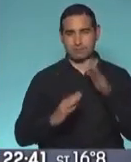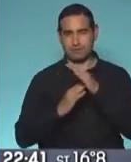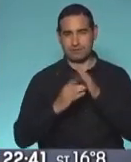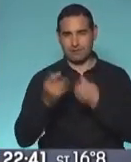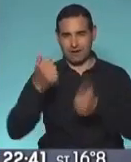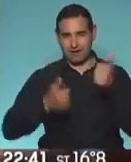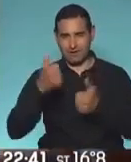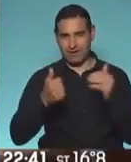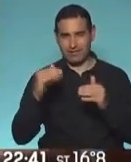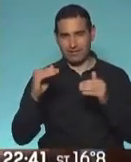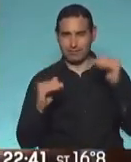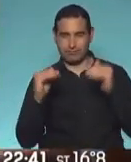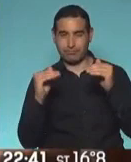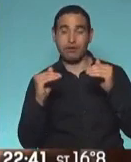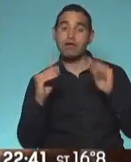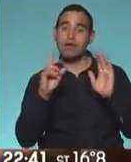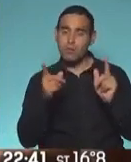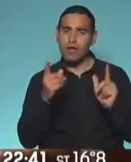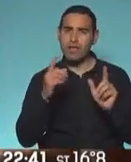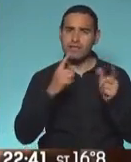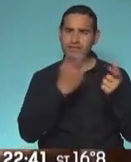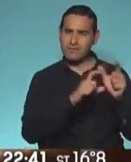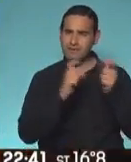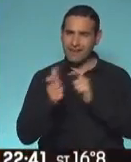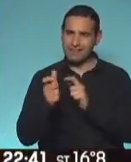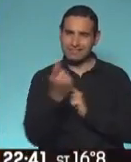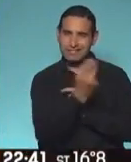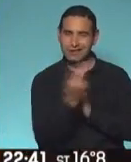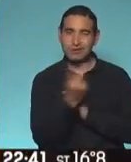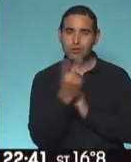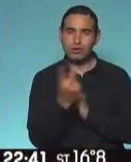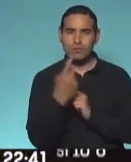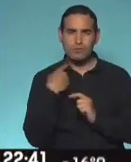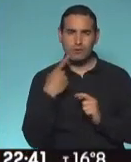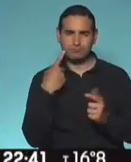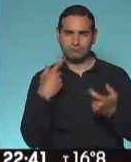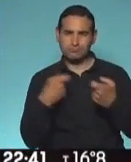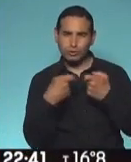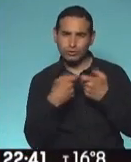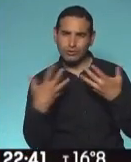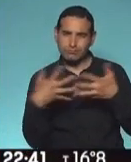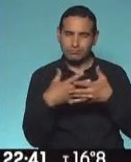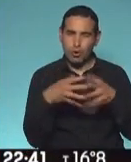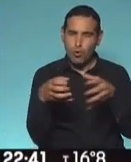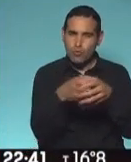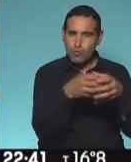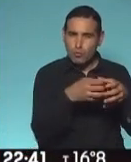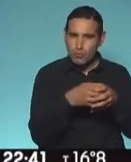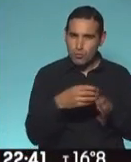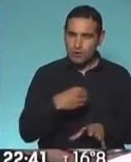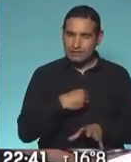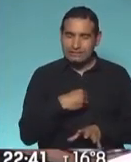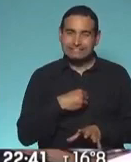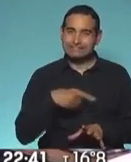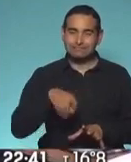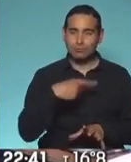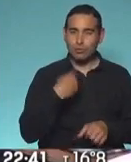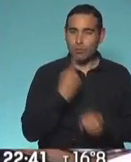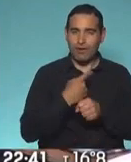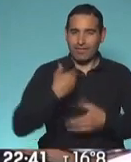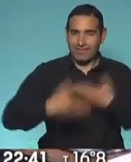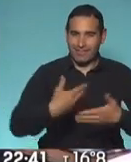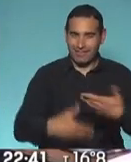Benny Gantz, las diferencias con este y la compleja matemática de alianza con los pequeños partidos religiosos no le permiten